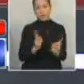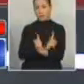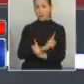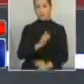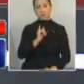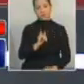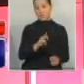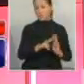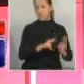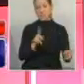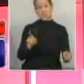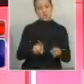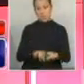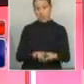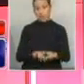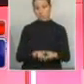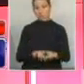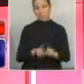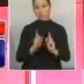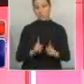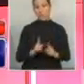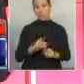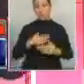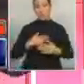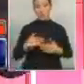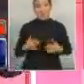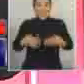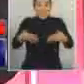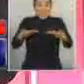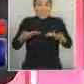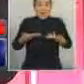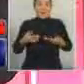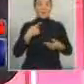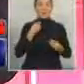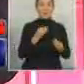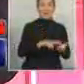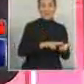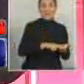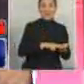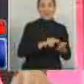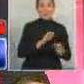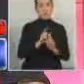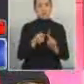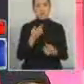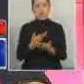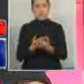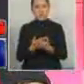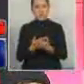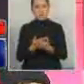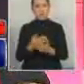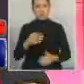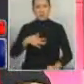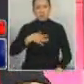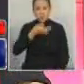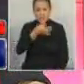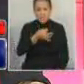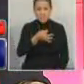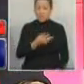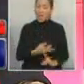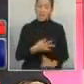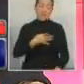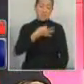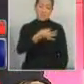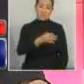pero el cambio va. Yo fíjate, estoy muy entusiasmado y nunca había visto, y te quiero decir algo que hay que